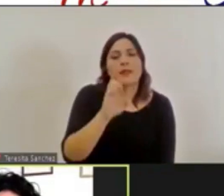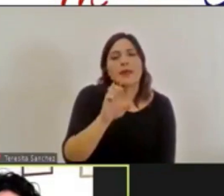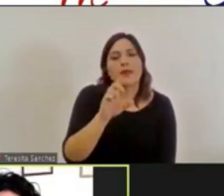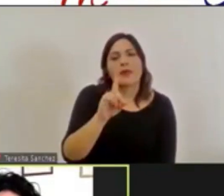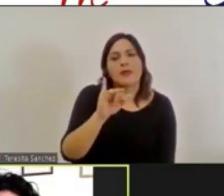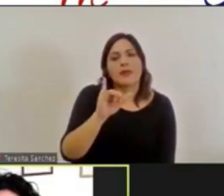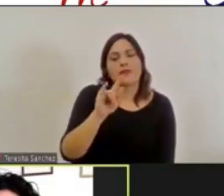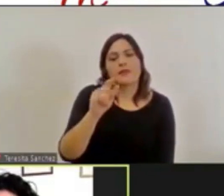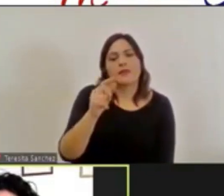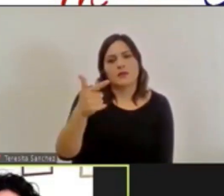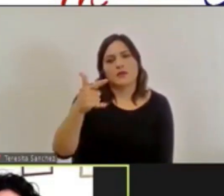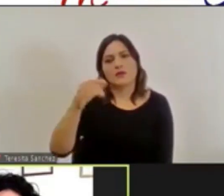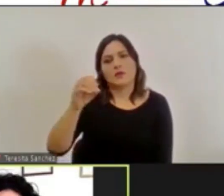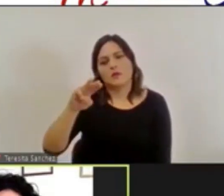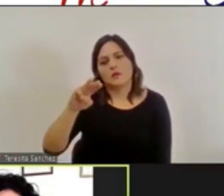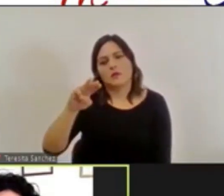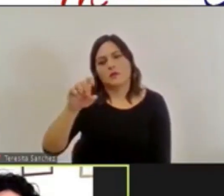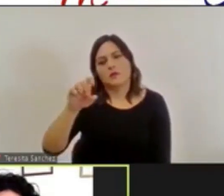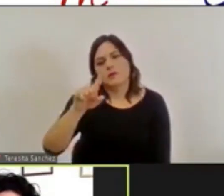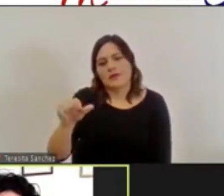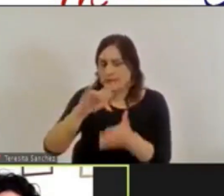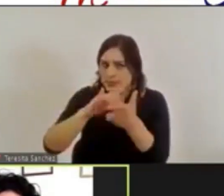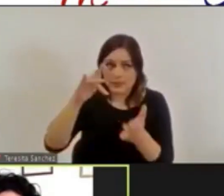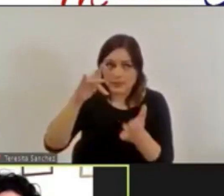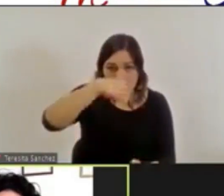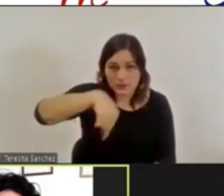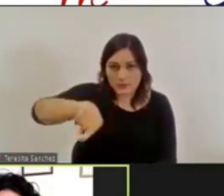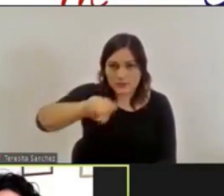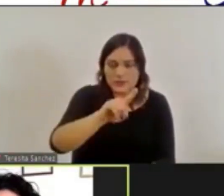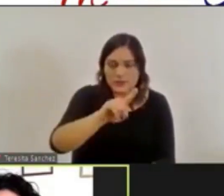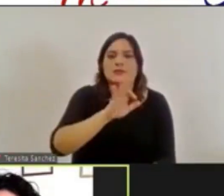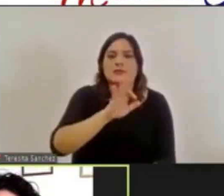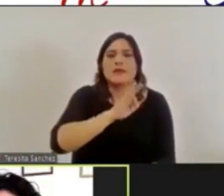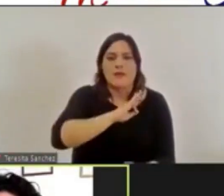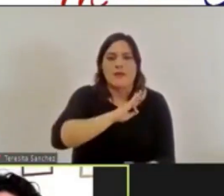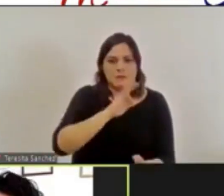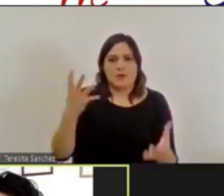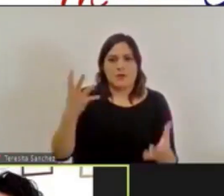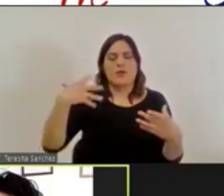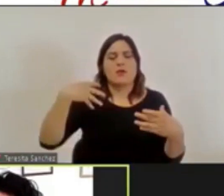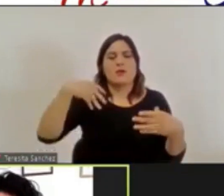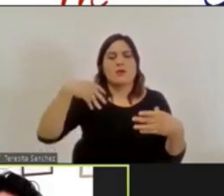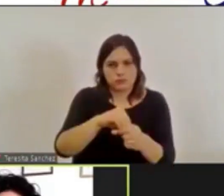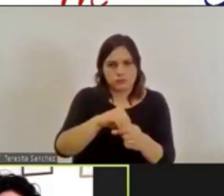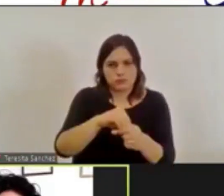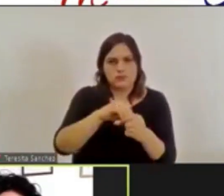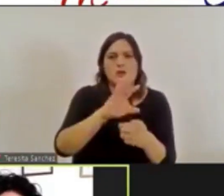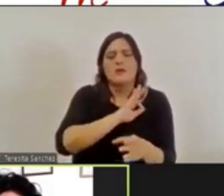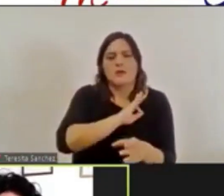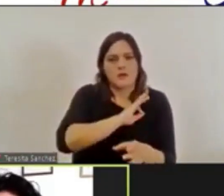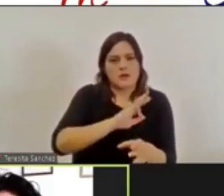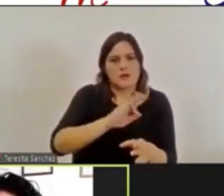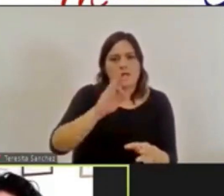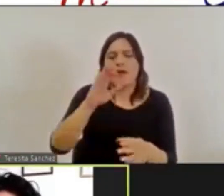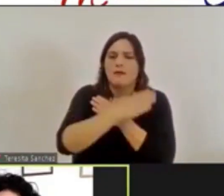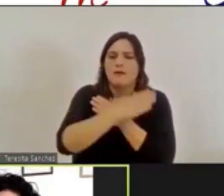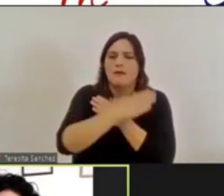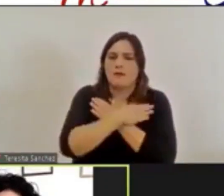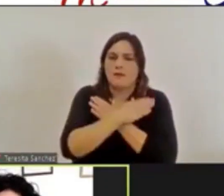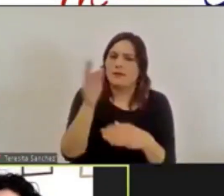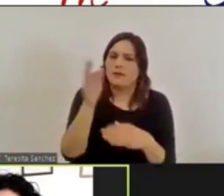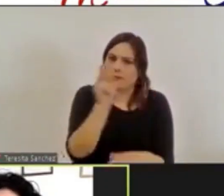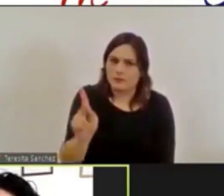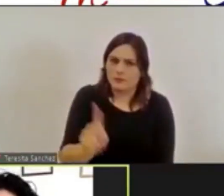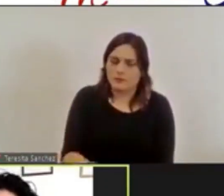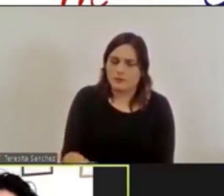ustedes porque se toman el tiempo por instruirnos a nosotros los que lo escuchamos. Un fuerte abrazo a todos. Tenemos